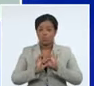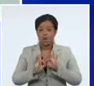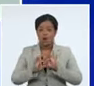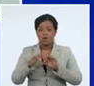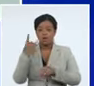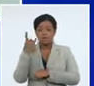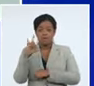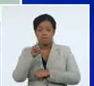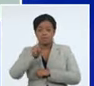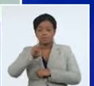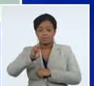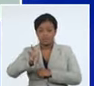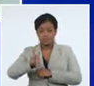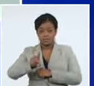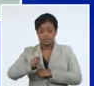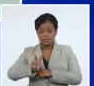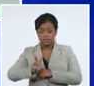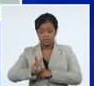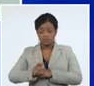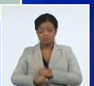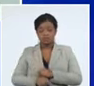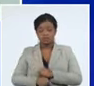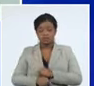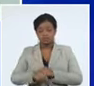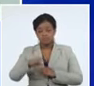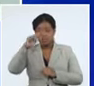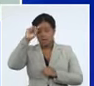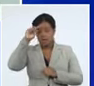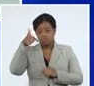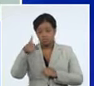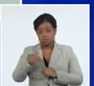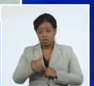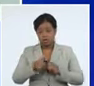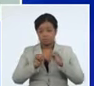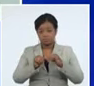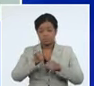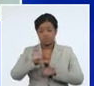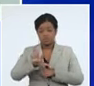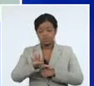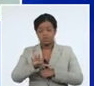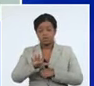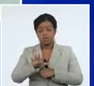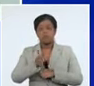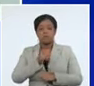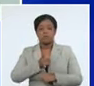13 casos autóctonos, San Juan y Martínez reporta 5, Los Palacios 4